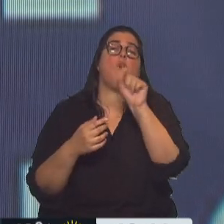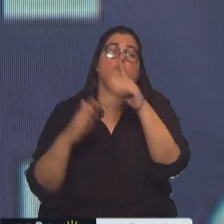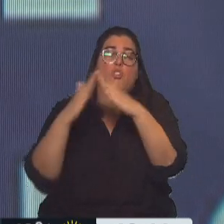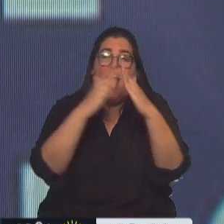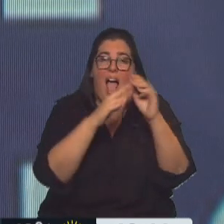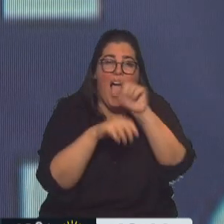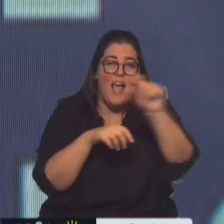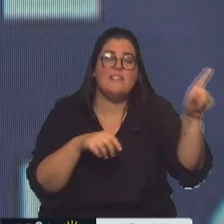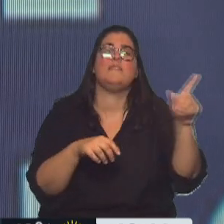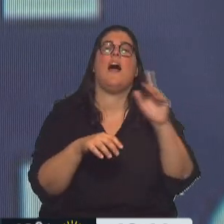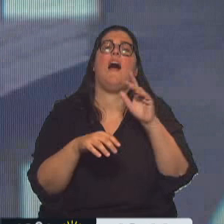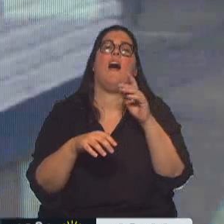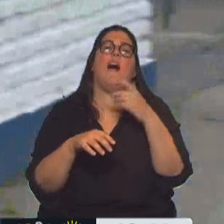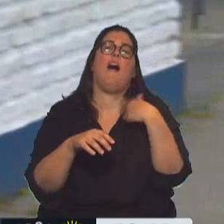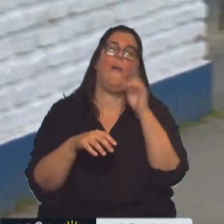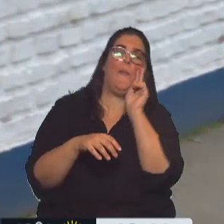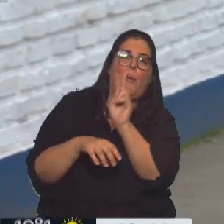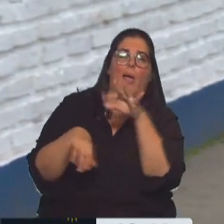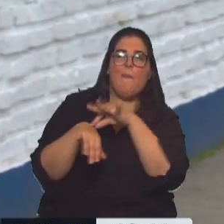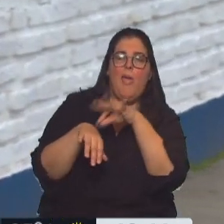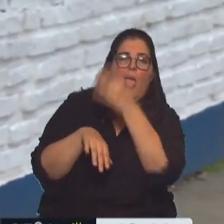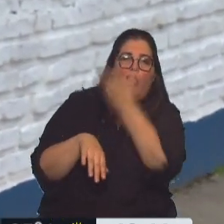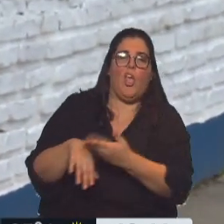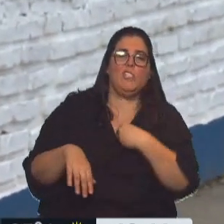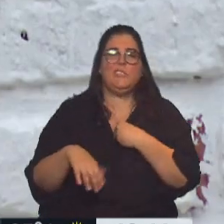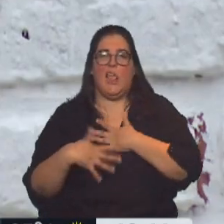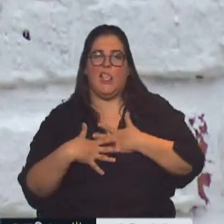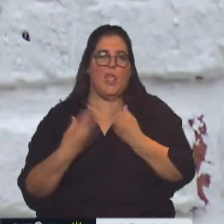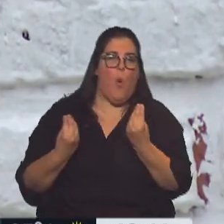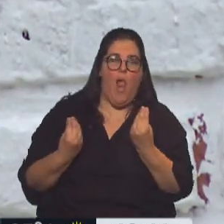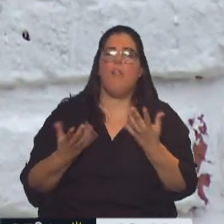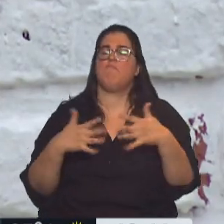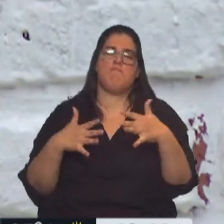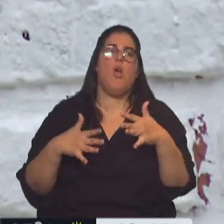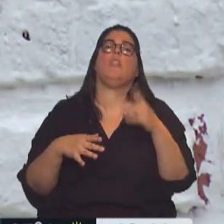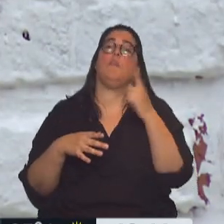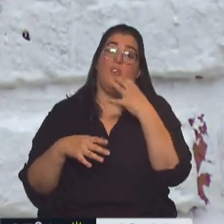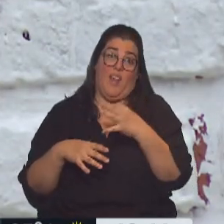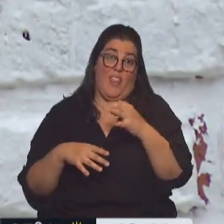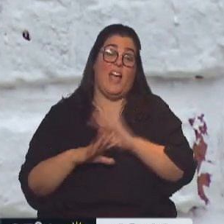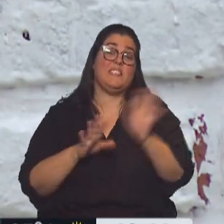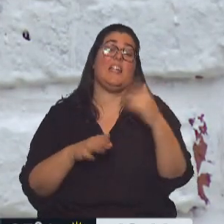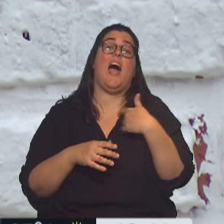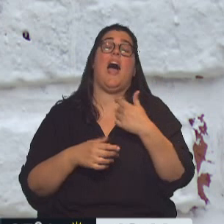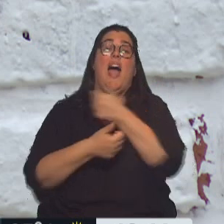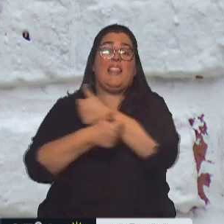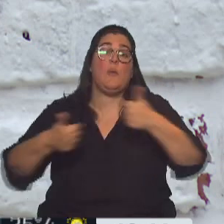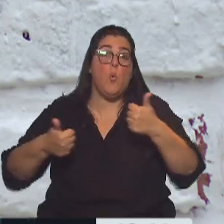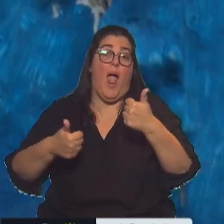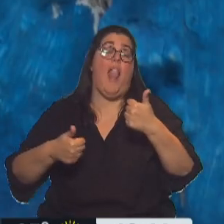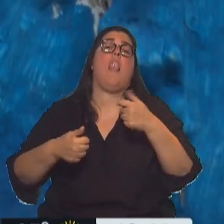casa la figura de Aníbal Lotocchi, lo cierto es que él tiene una condena de primera